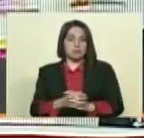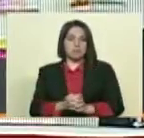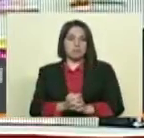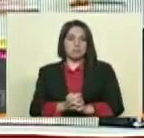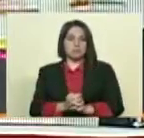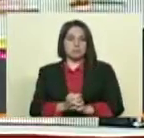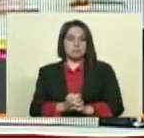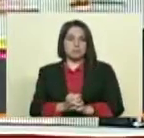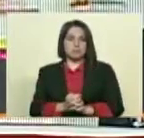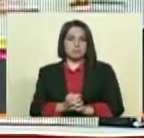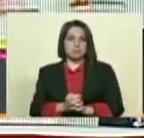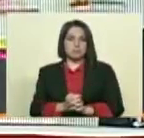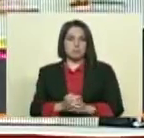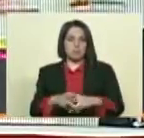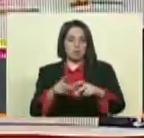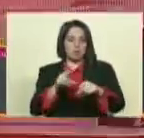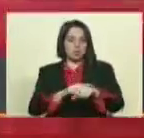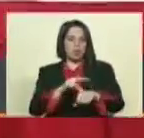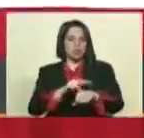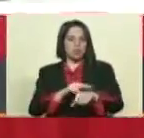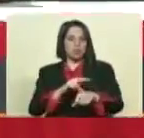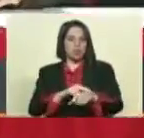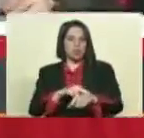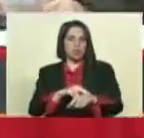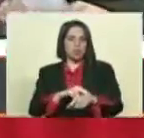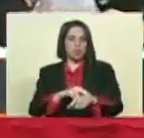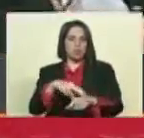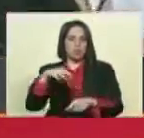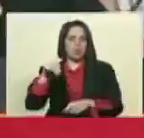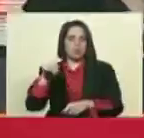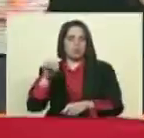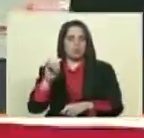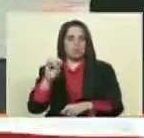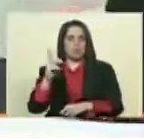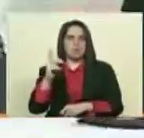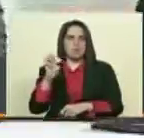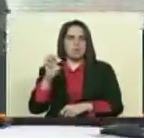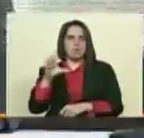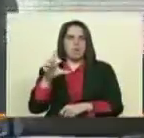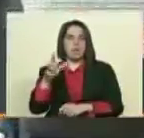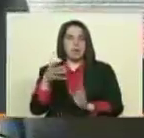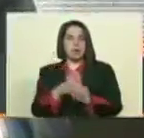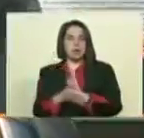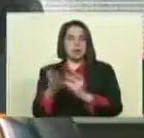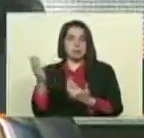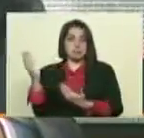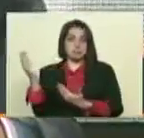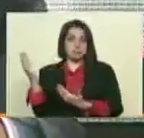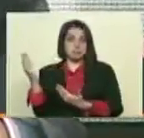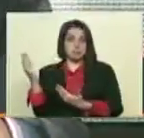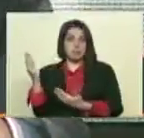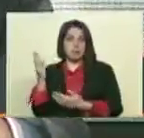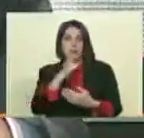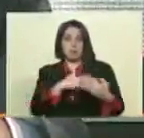presentes, al doctor Michael Moreno, presidente del Tribunal Supremo de Justicia,